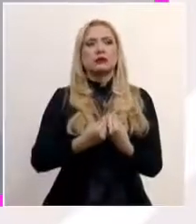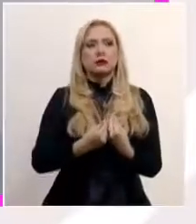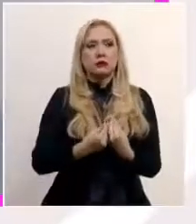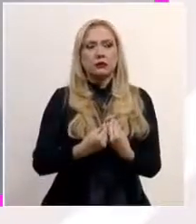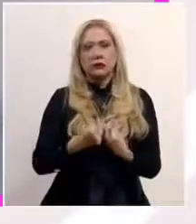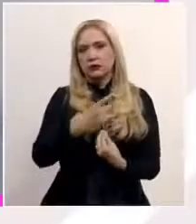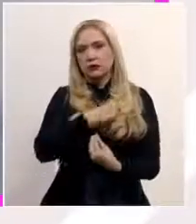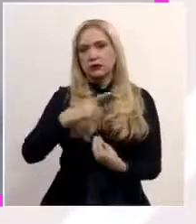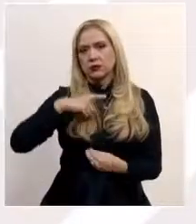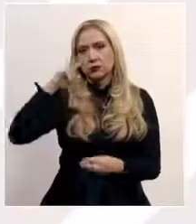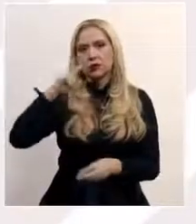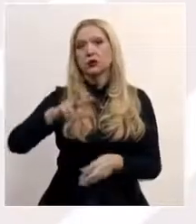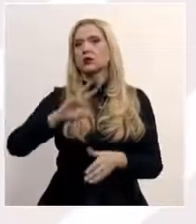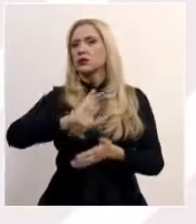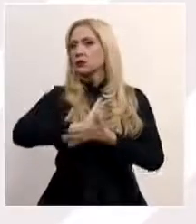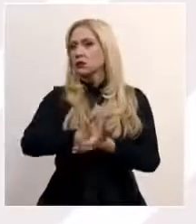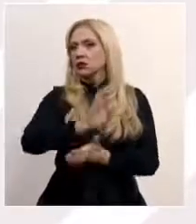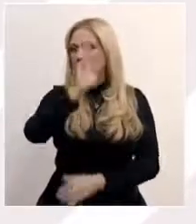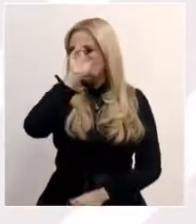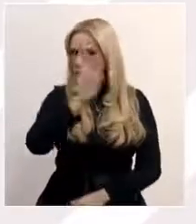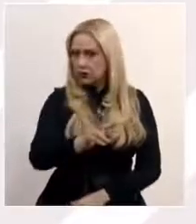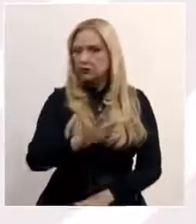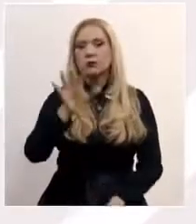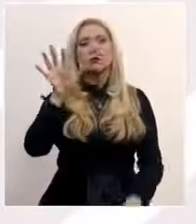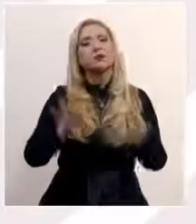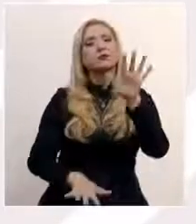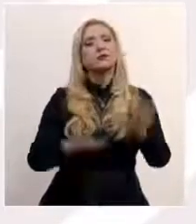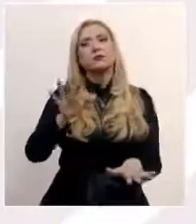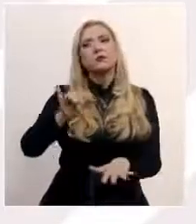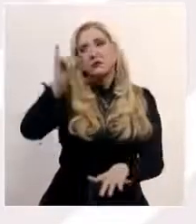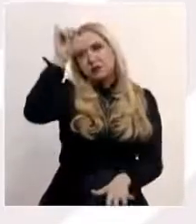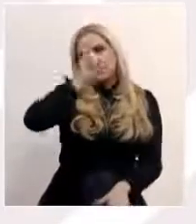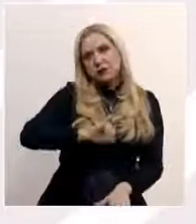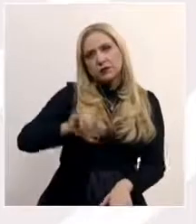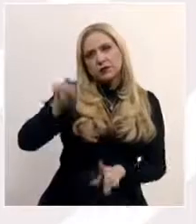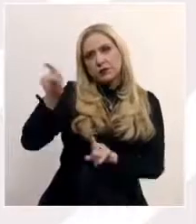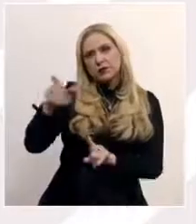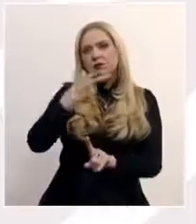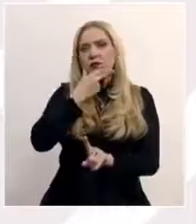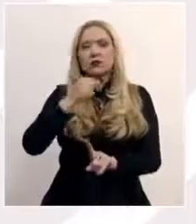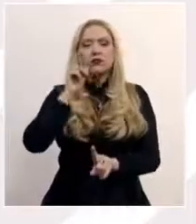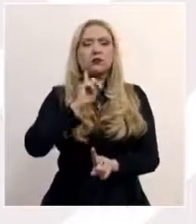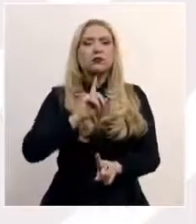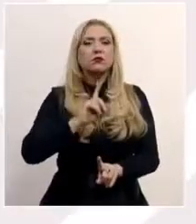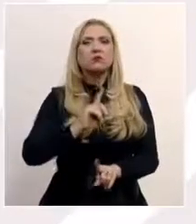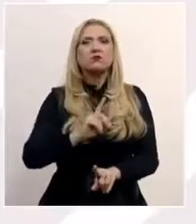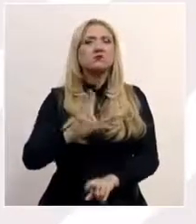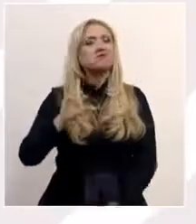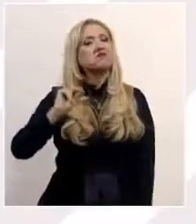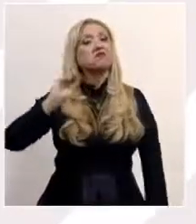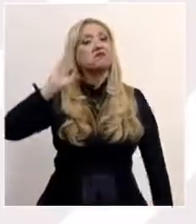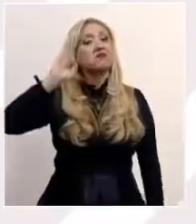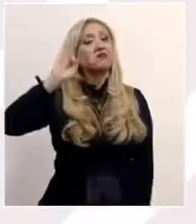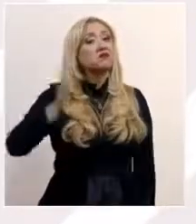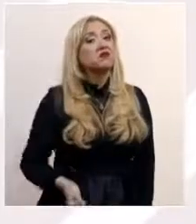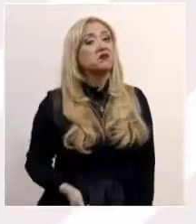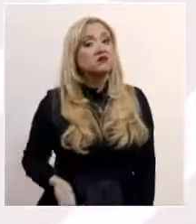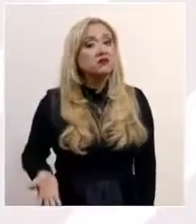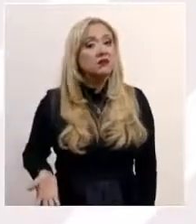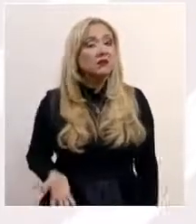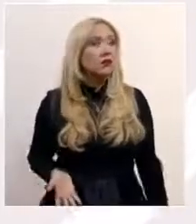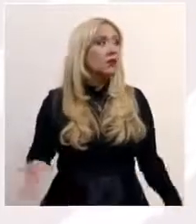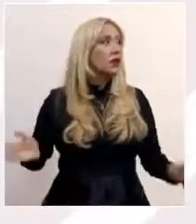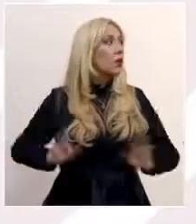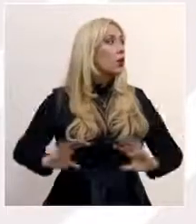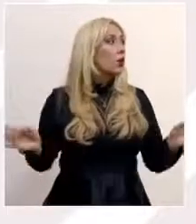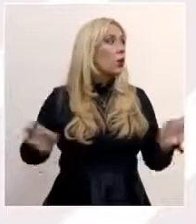embarazo, ¿no? Muchas veces el patrón o la patrona nunca van a reconocer que en el fondo, porque al final,